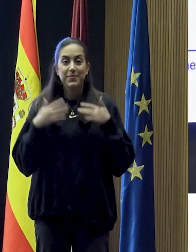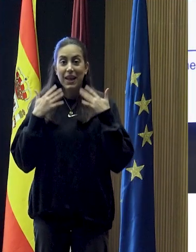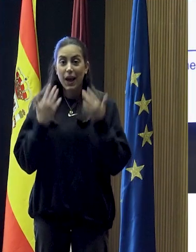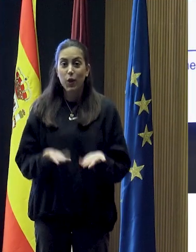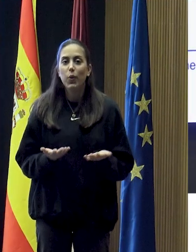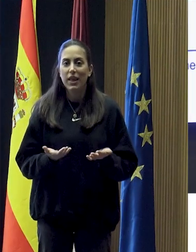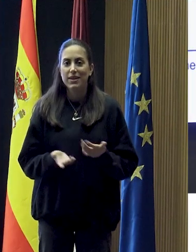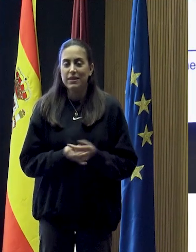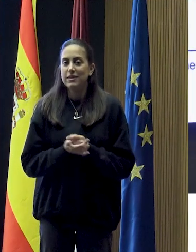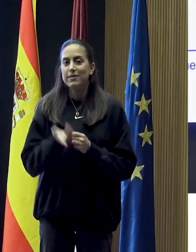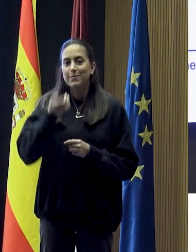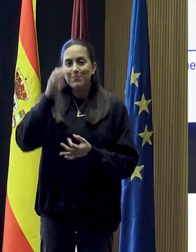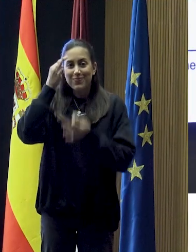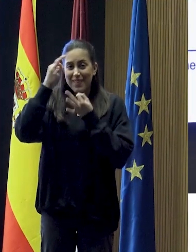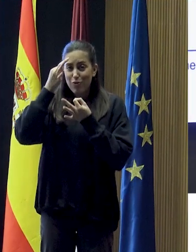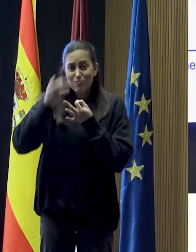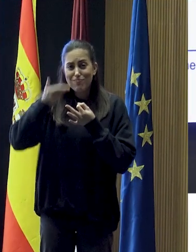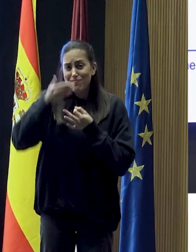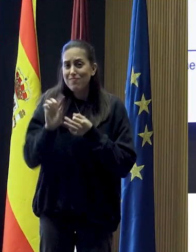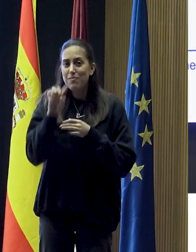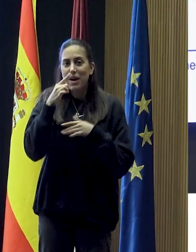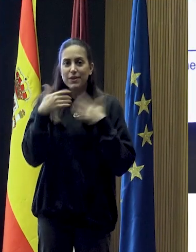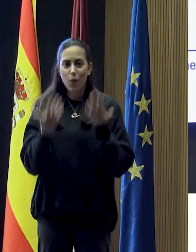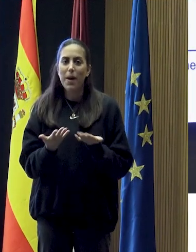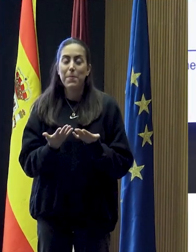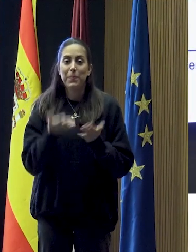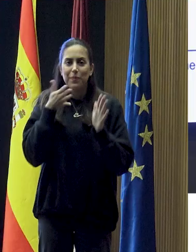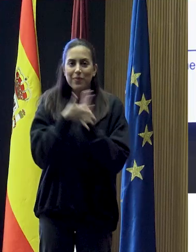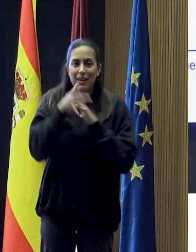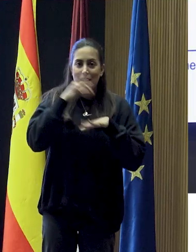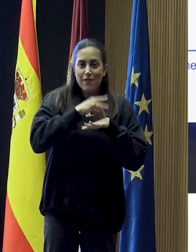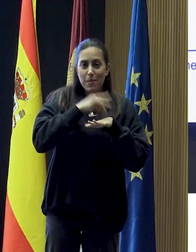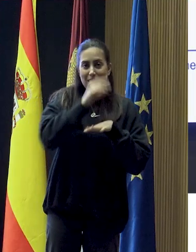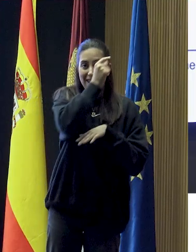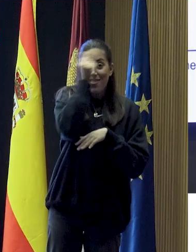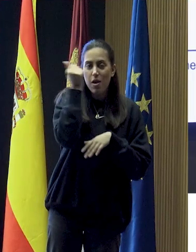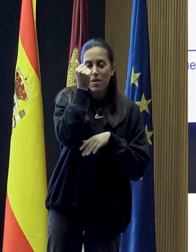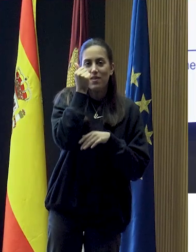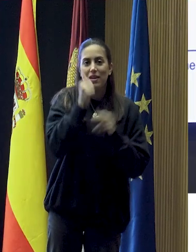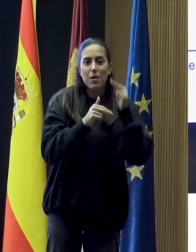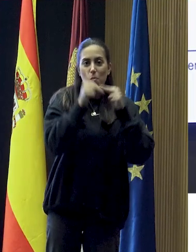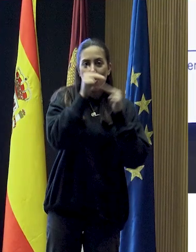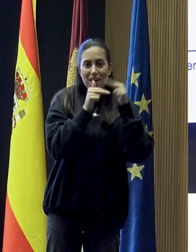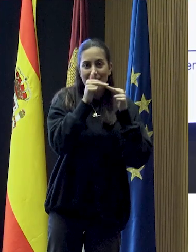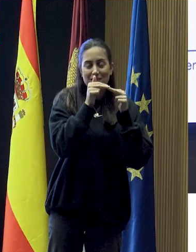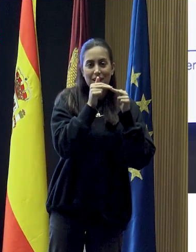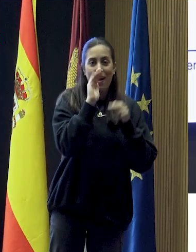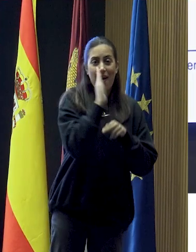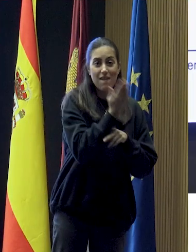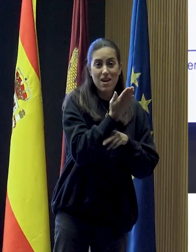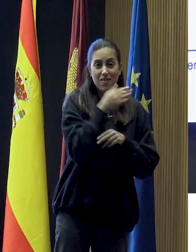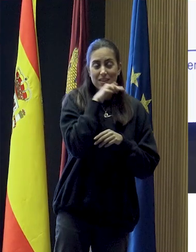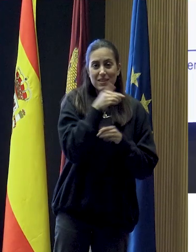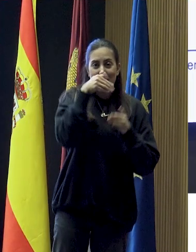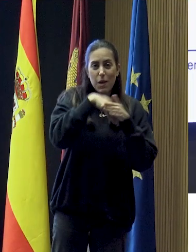Entonces, el dato más importante de estos estudios es que en la enfermedad de Alzheimer el depósito de las proteínas aberrantes va a